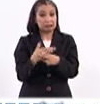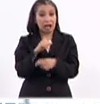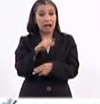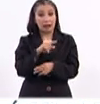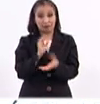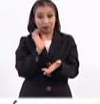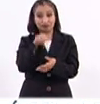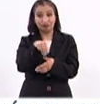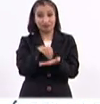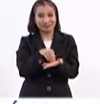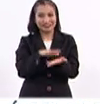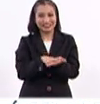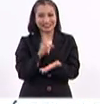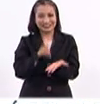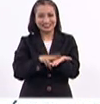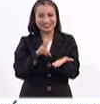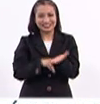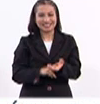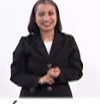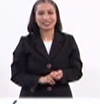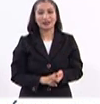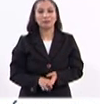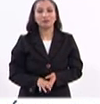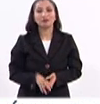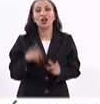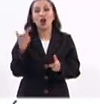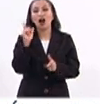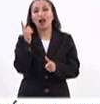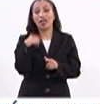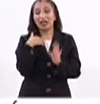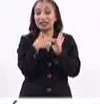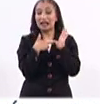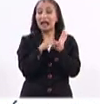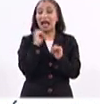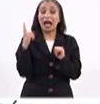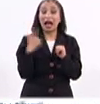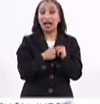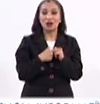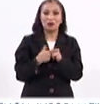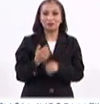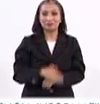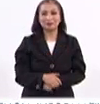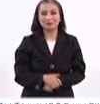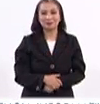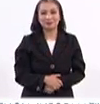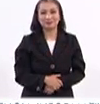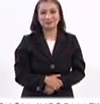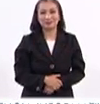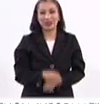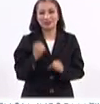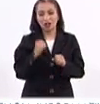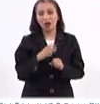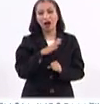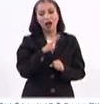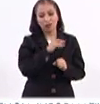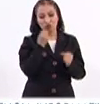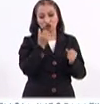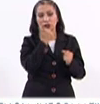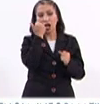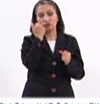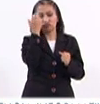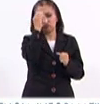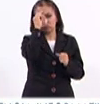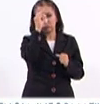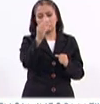nos suscribimos. Yo creo que sí vale mucho la pena. Ojalá que cumplamos con alguno de los requisitos, ya que bueno, seguramente van estudiantes